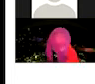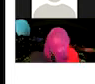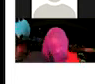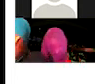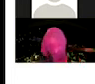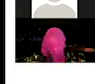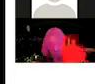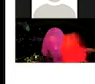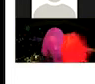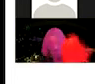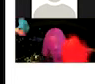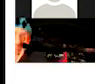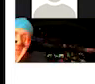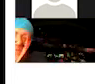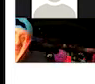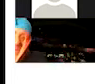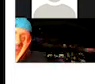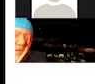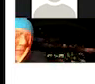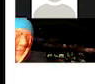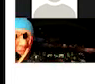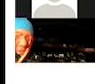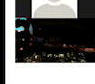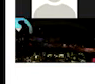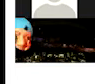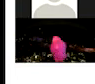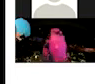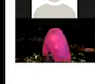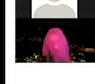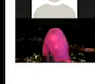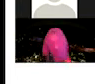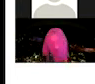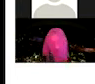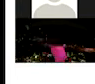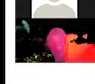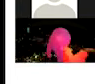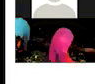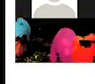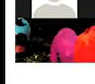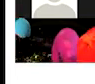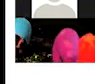regurgitando las cenizas de quienes posan ahí la eternidad.